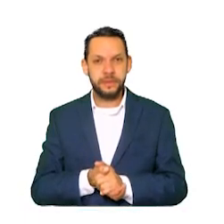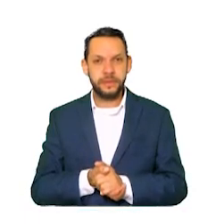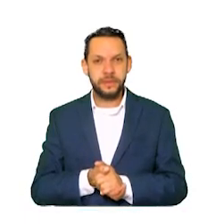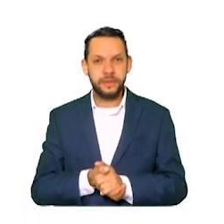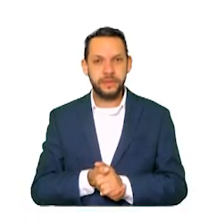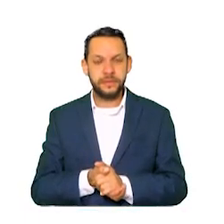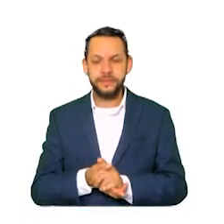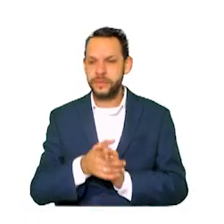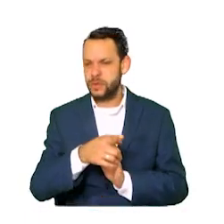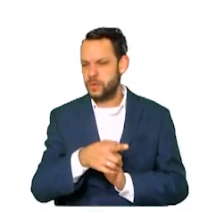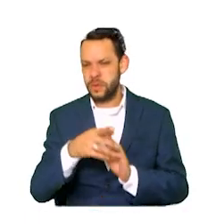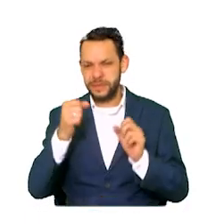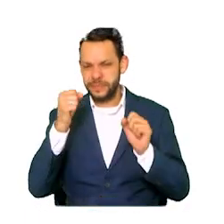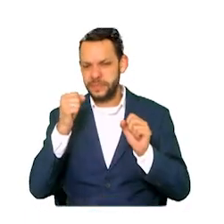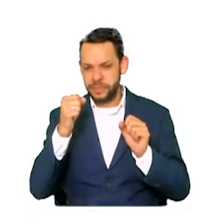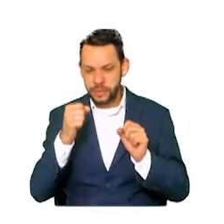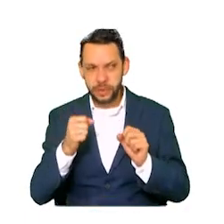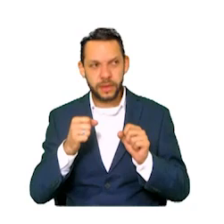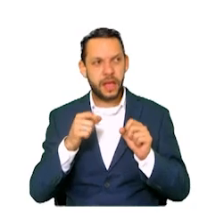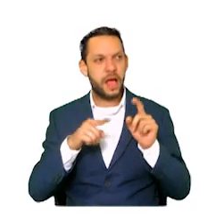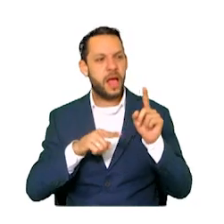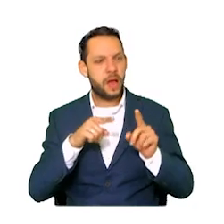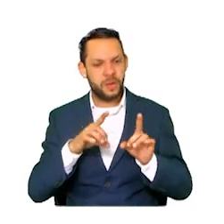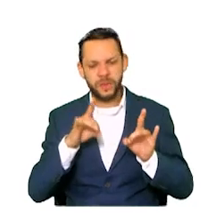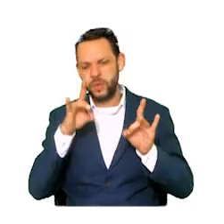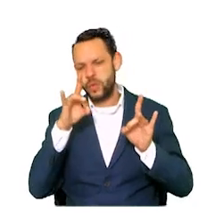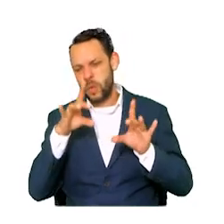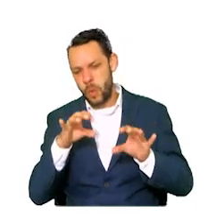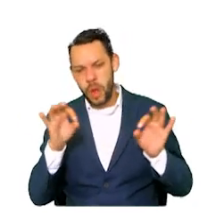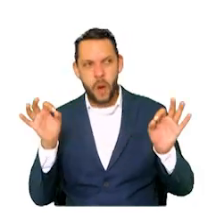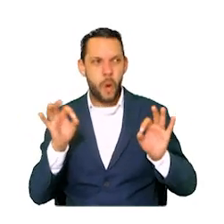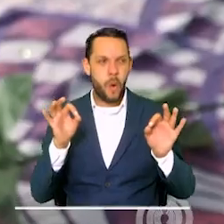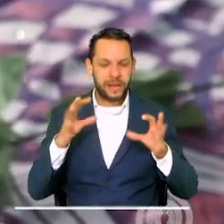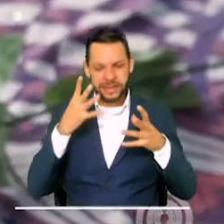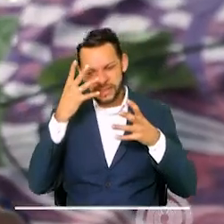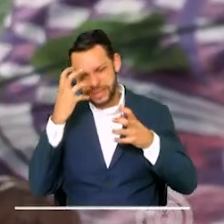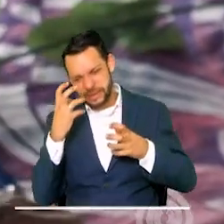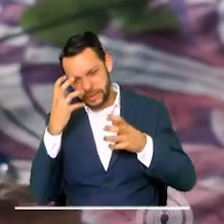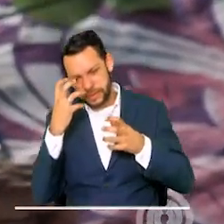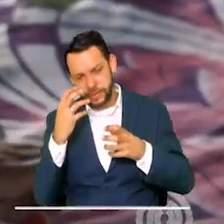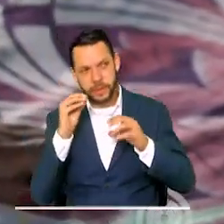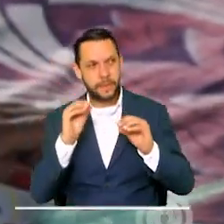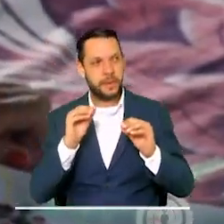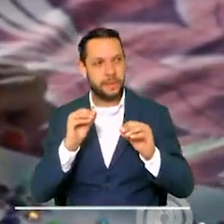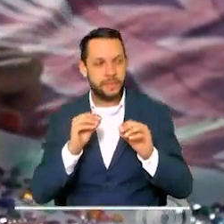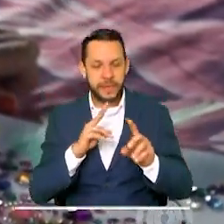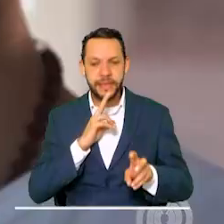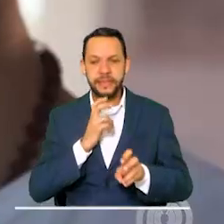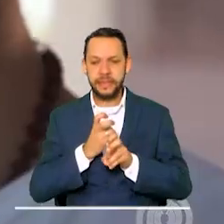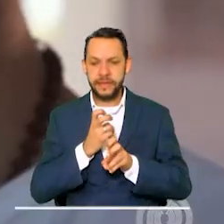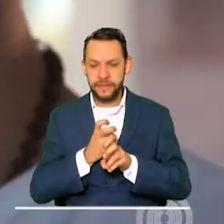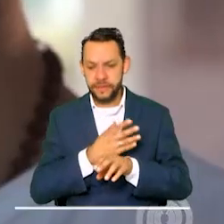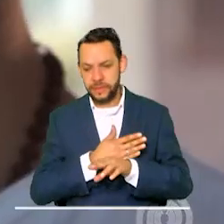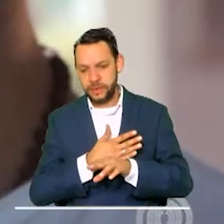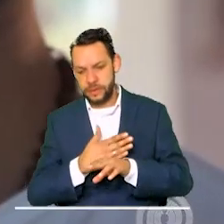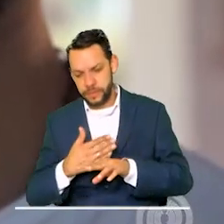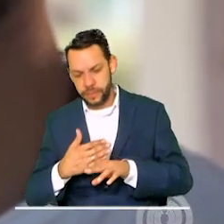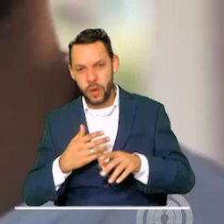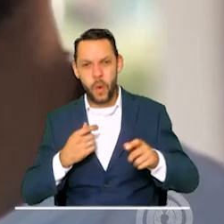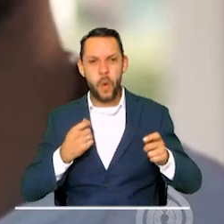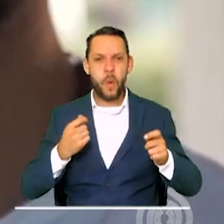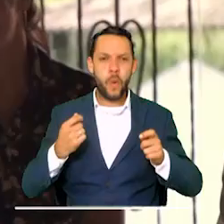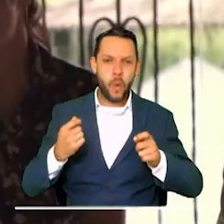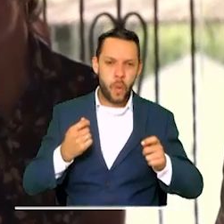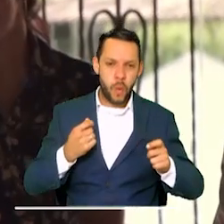La ansiedad, los duelos, la depresión y las crisis emocionales son superables con un correcto